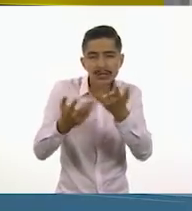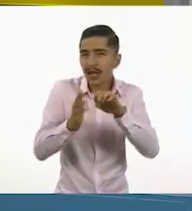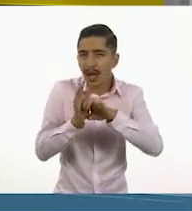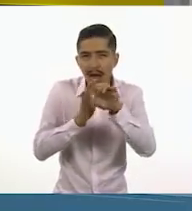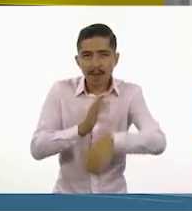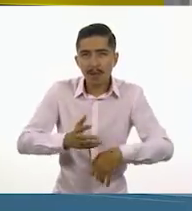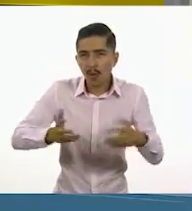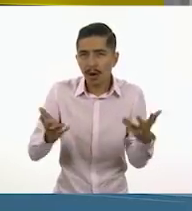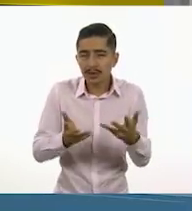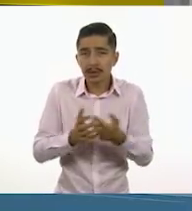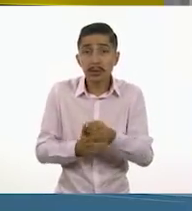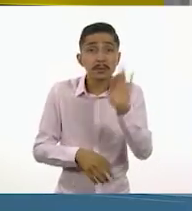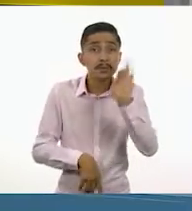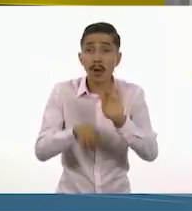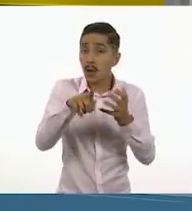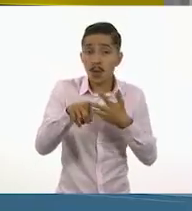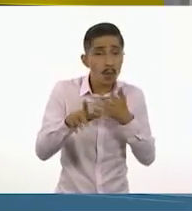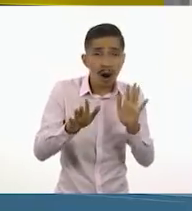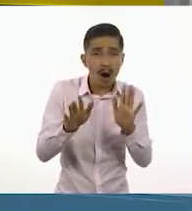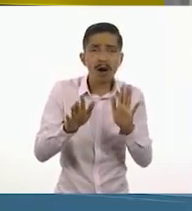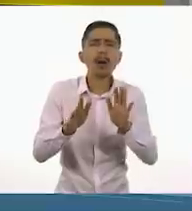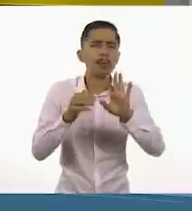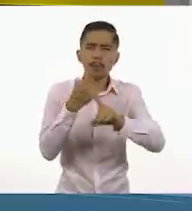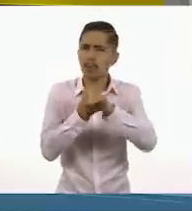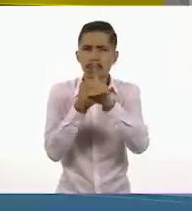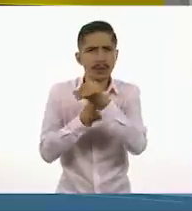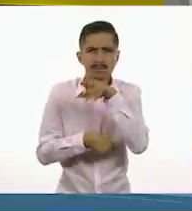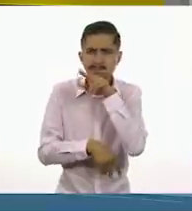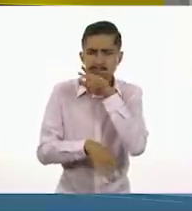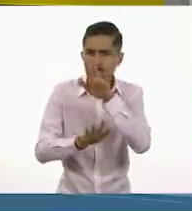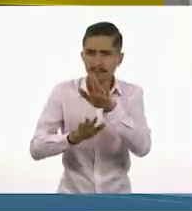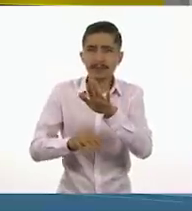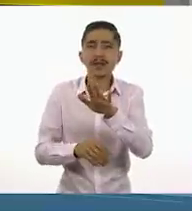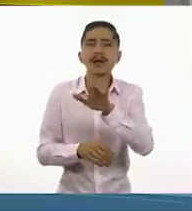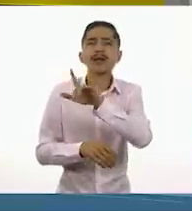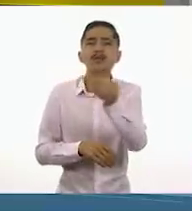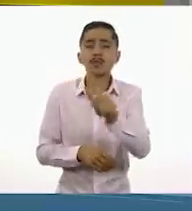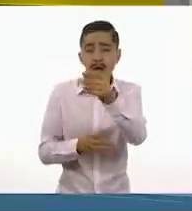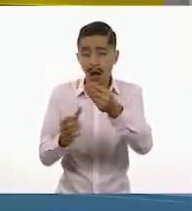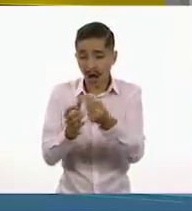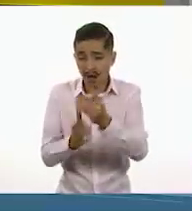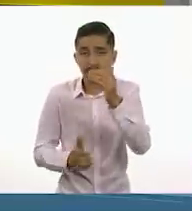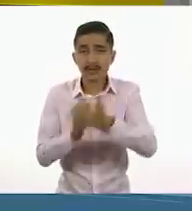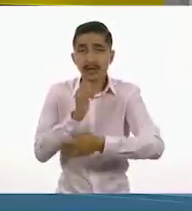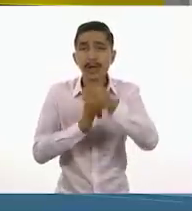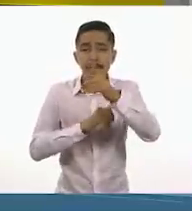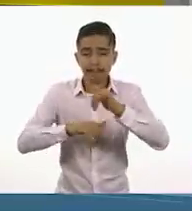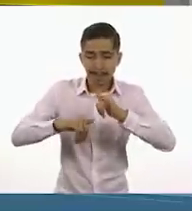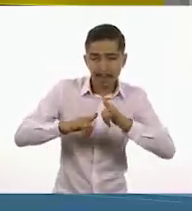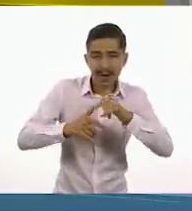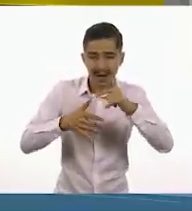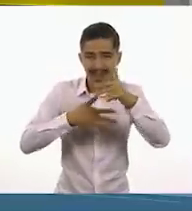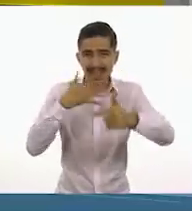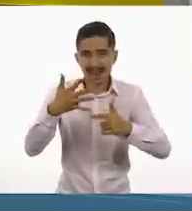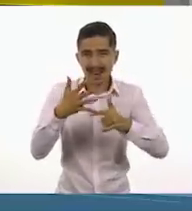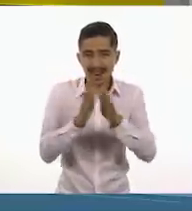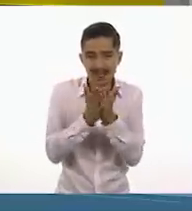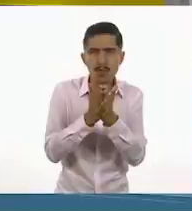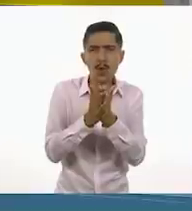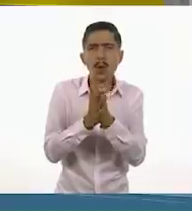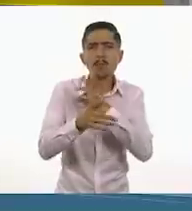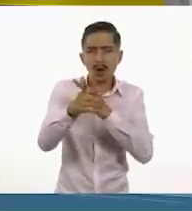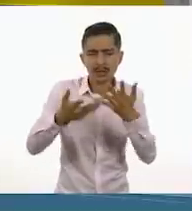ejemplo. Pero si no lo tienen, no hay problema. Después de la clase, busquen mapas con escalas numéricas en su libro de geografía y ahí pueden